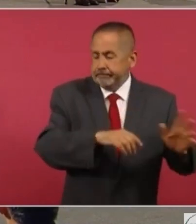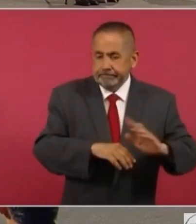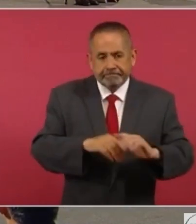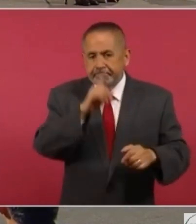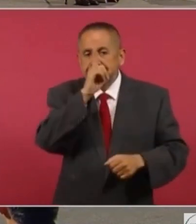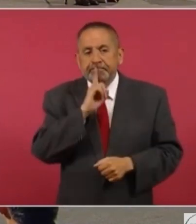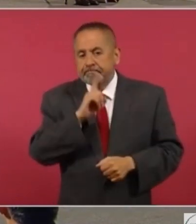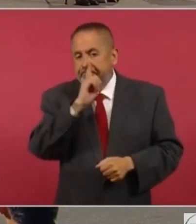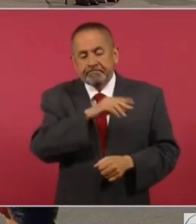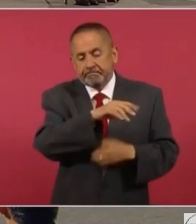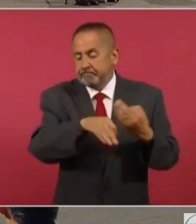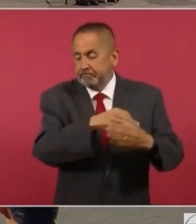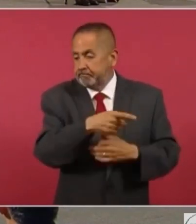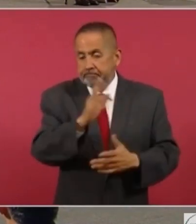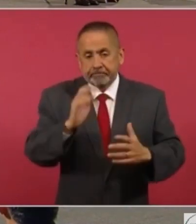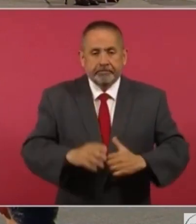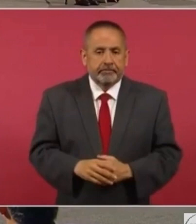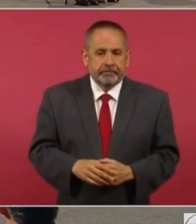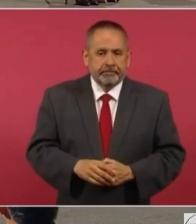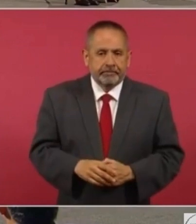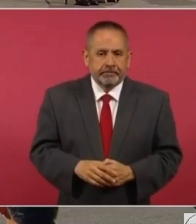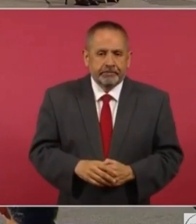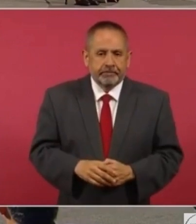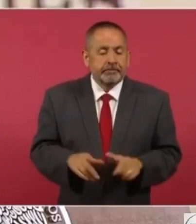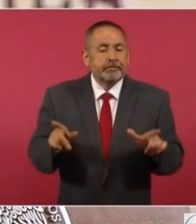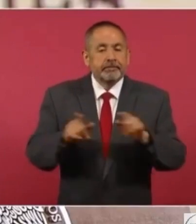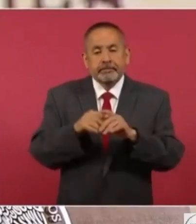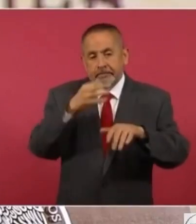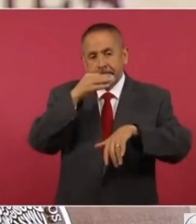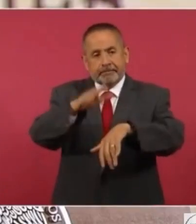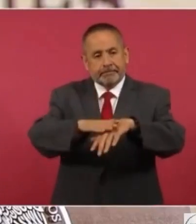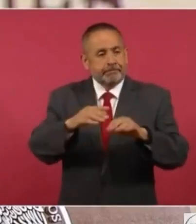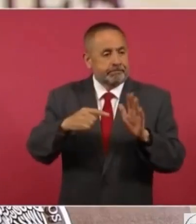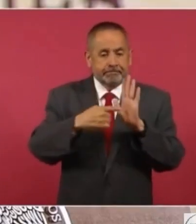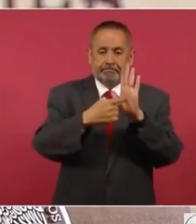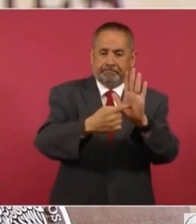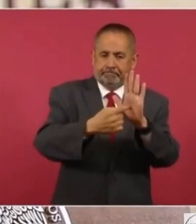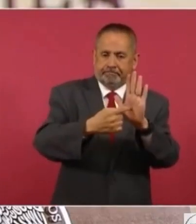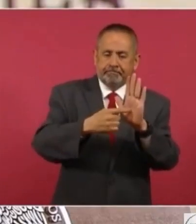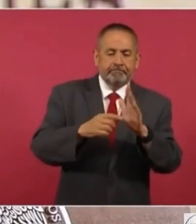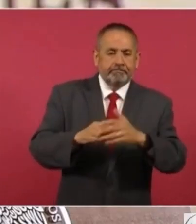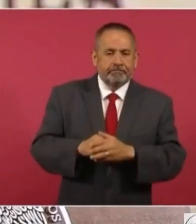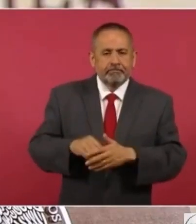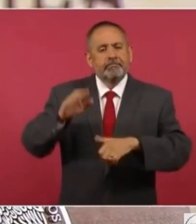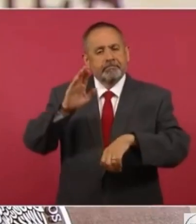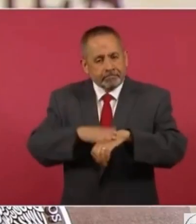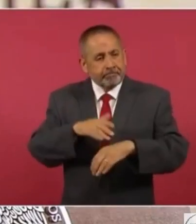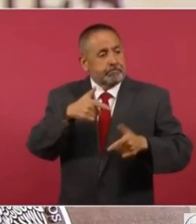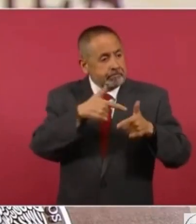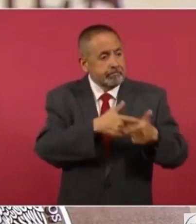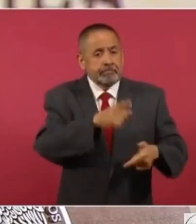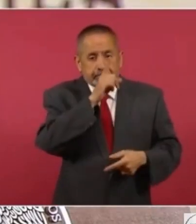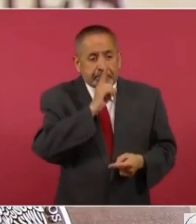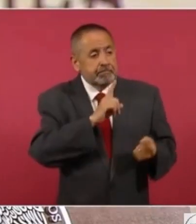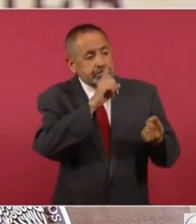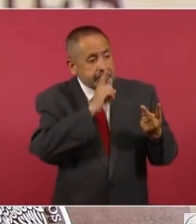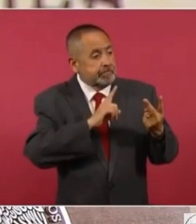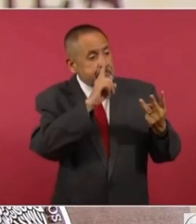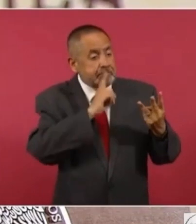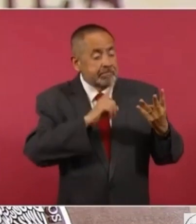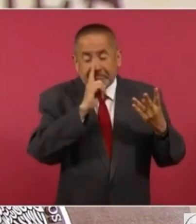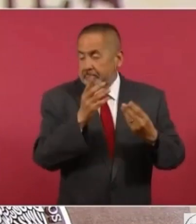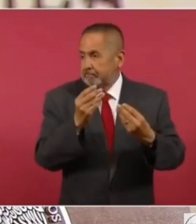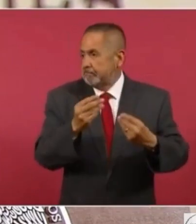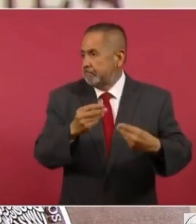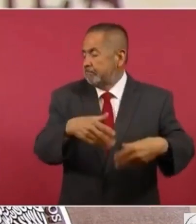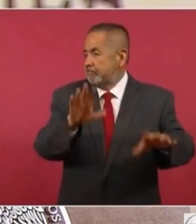Nacional Electoral. Aquí les acabamos de dejar 5 ejemplos, pero las mentiras siguen, la campaña de